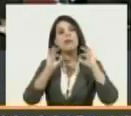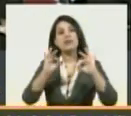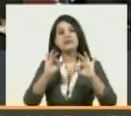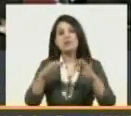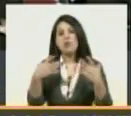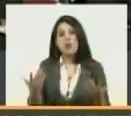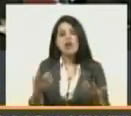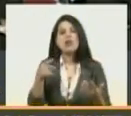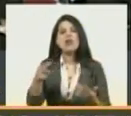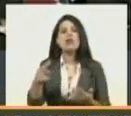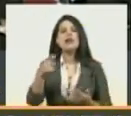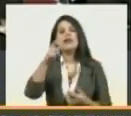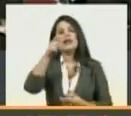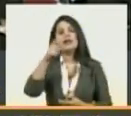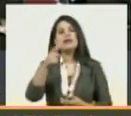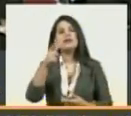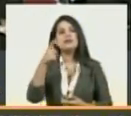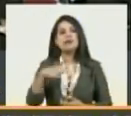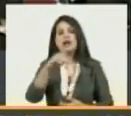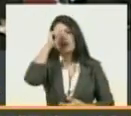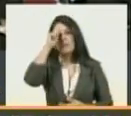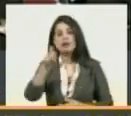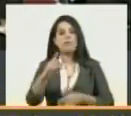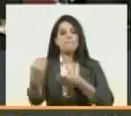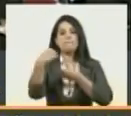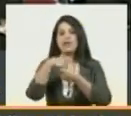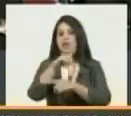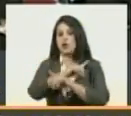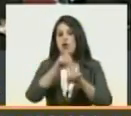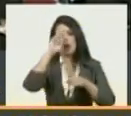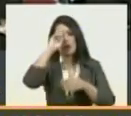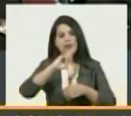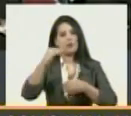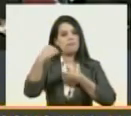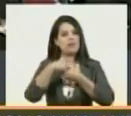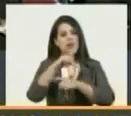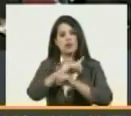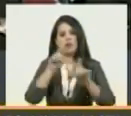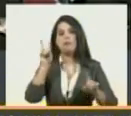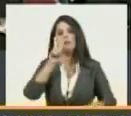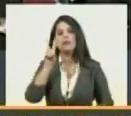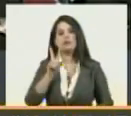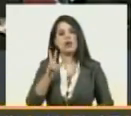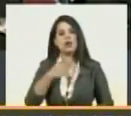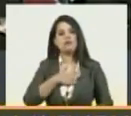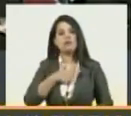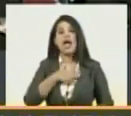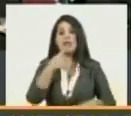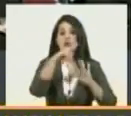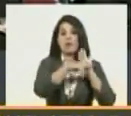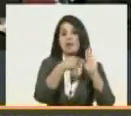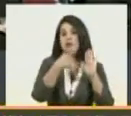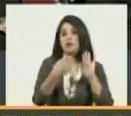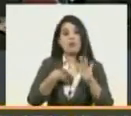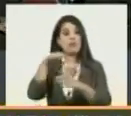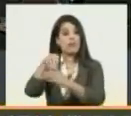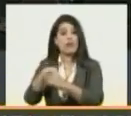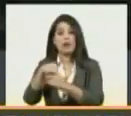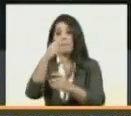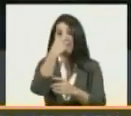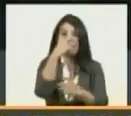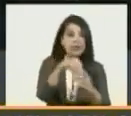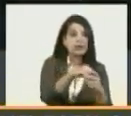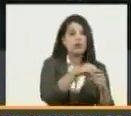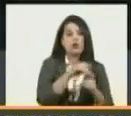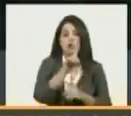explícitamente al respeto a la no intervención en los asuntos internos de los Estados. Me estoy refiriendo al